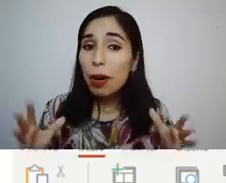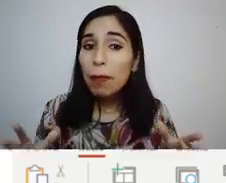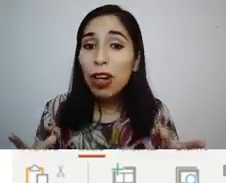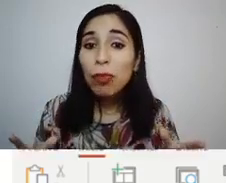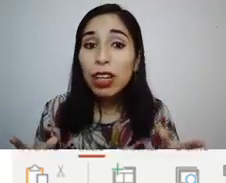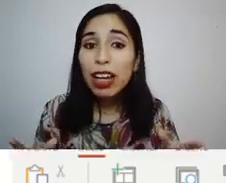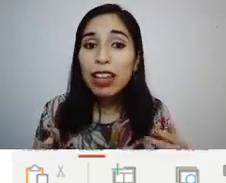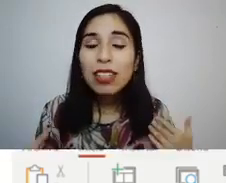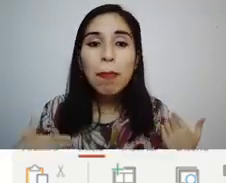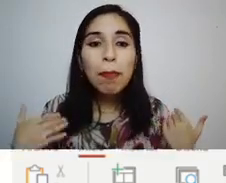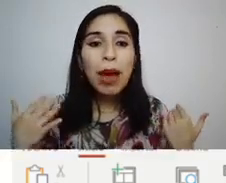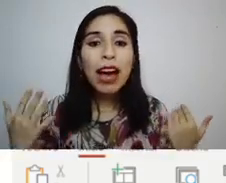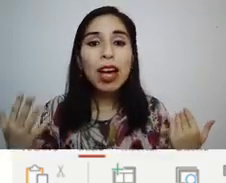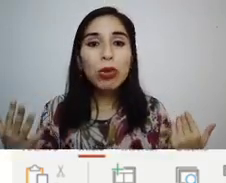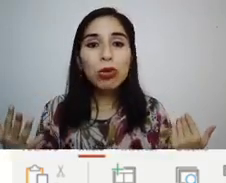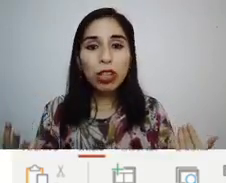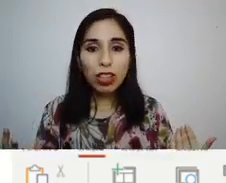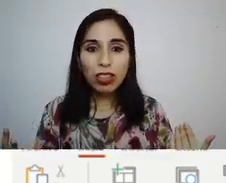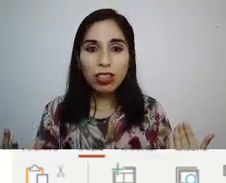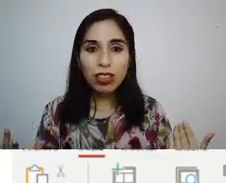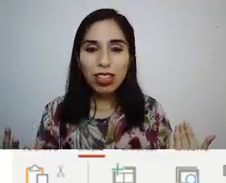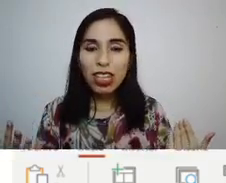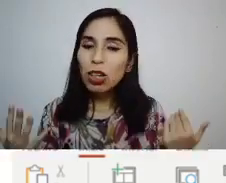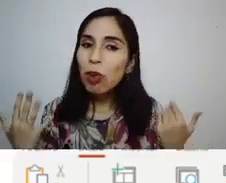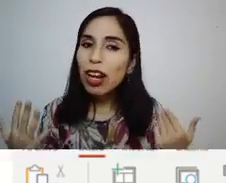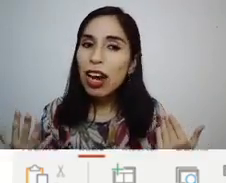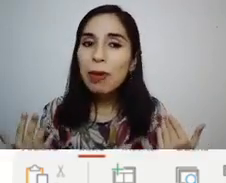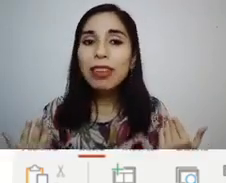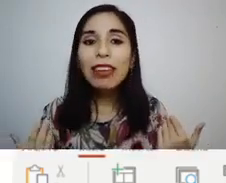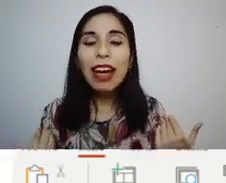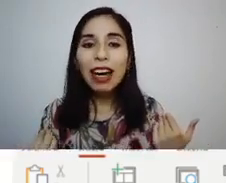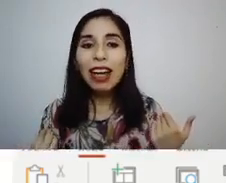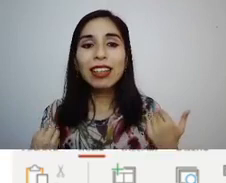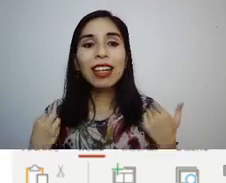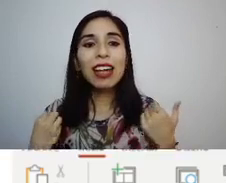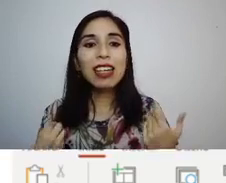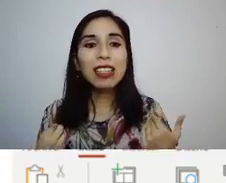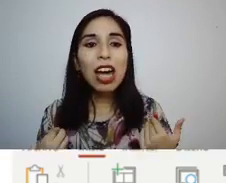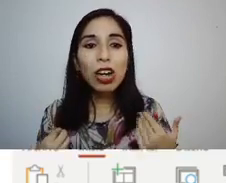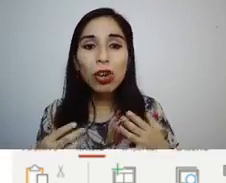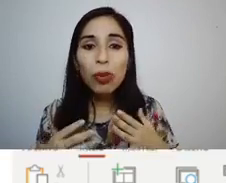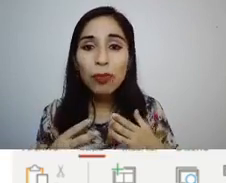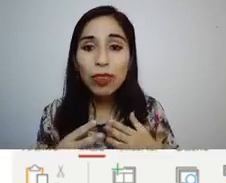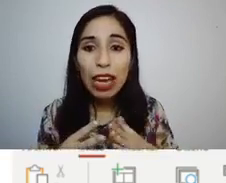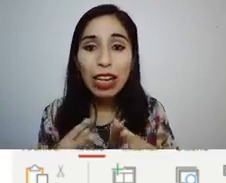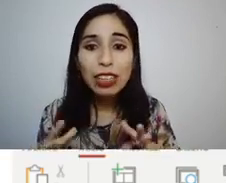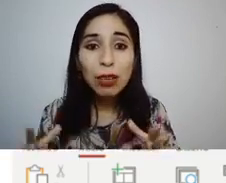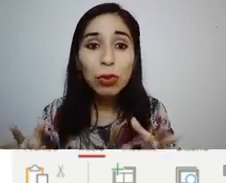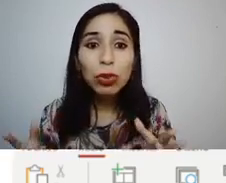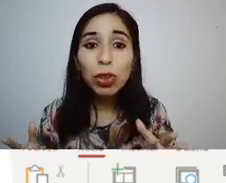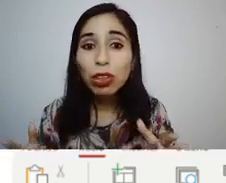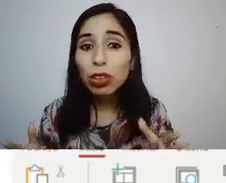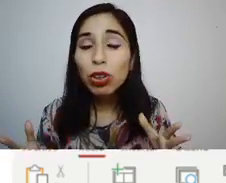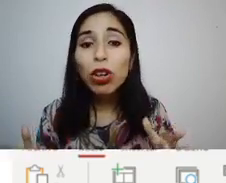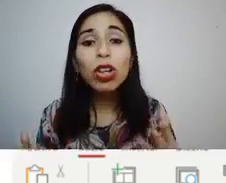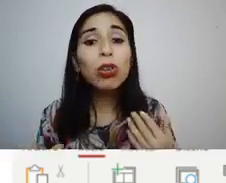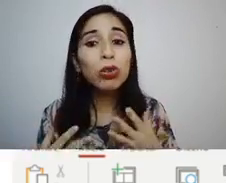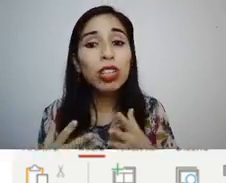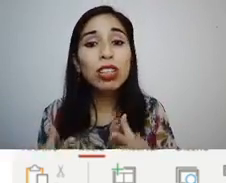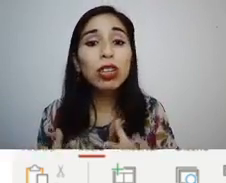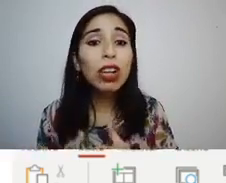preparo mi clase para ustedes y cuál es la ventaja de realizarlo en este mundo